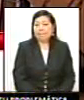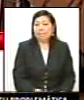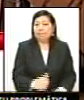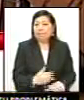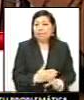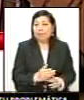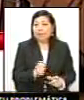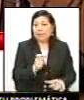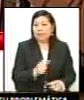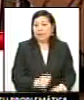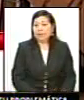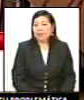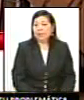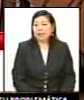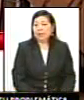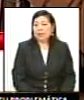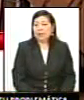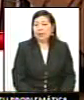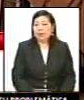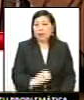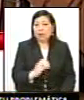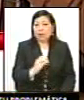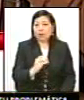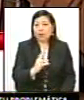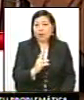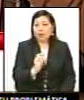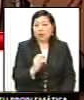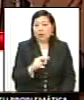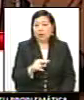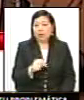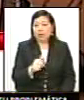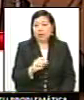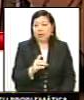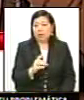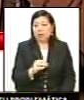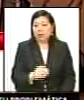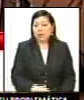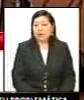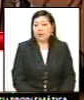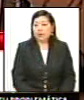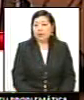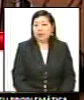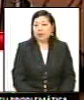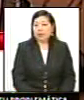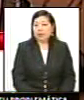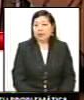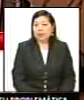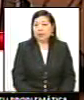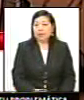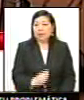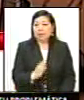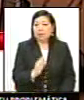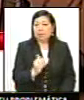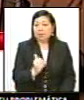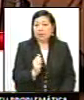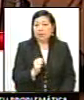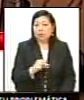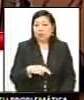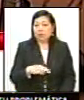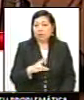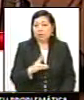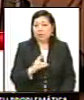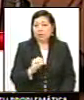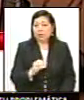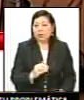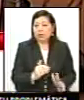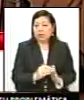Formulada por el ciudadano Luis Alcides Coronado Prieto contra el exministro del Interior Carlos Basombrío Iglesias por infracción